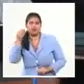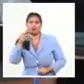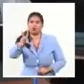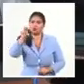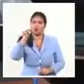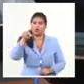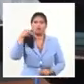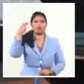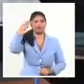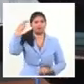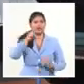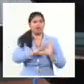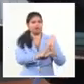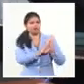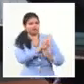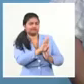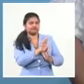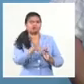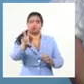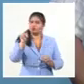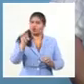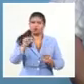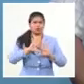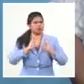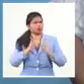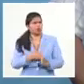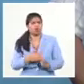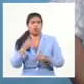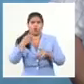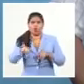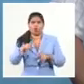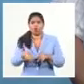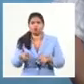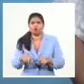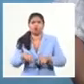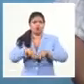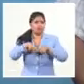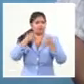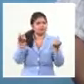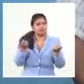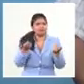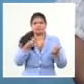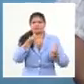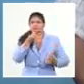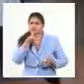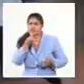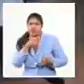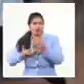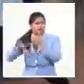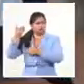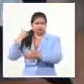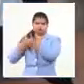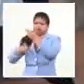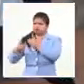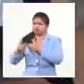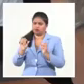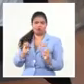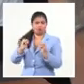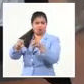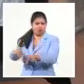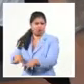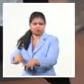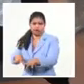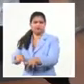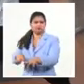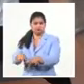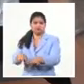tecnologías con deterioro, ni mucho menos. Son nuevas tecnologías que se incorporan a la generación eléctrica. O sea, que como resultado de todo